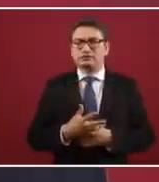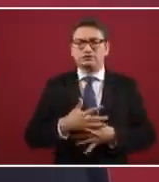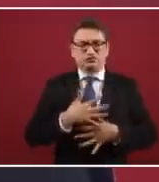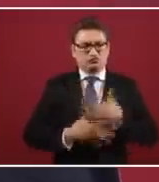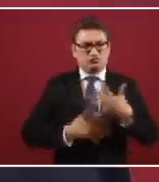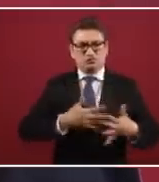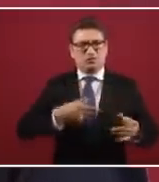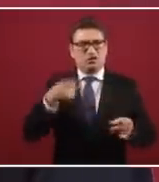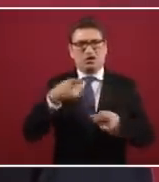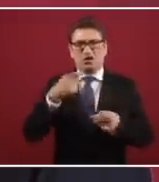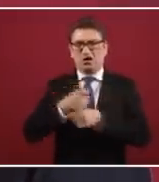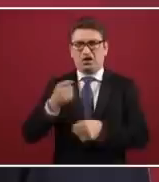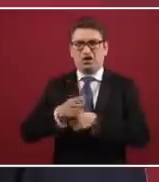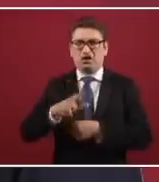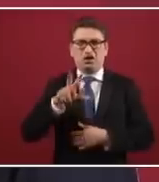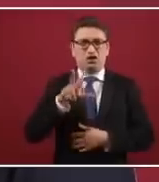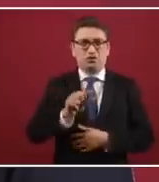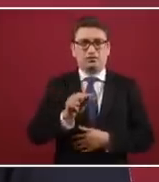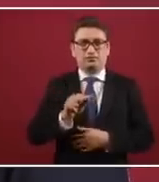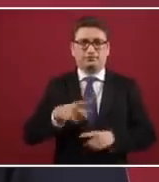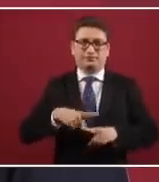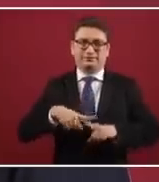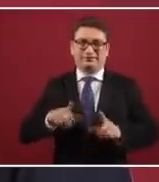O sea, manchan